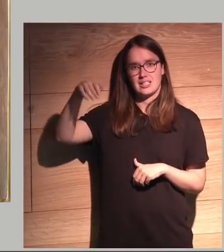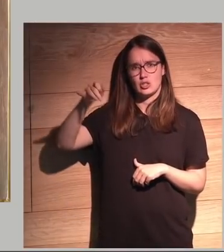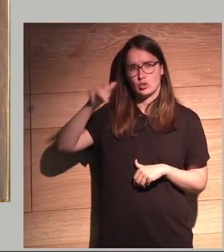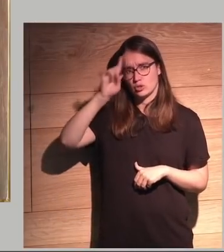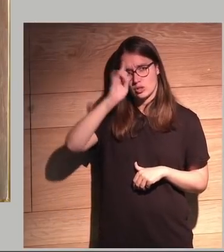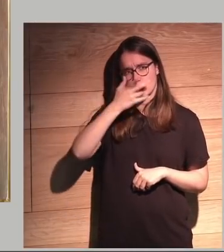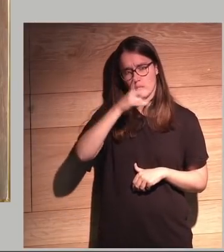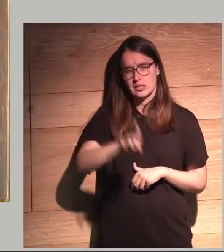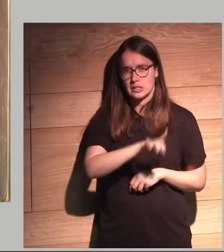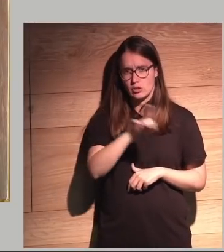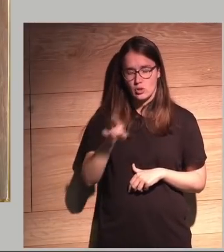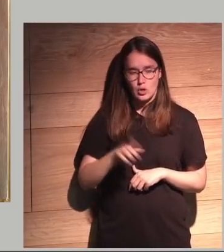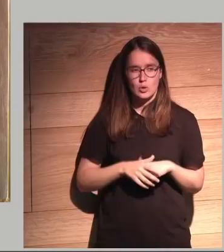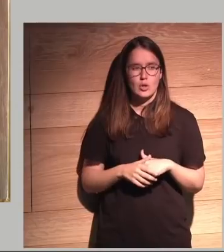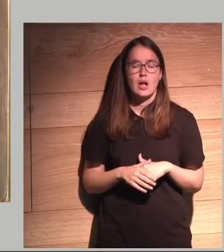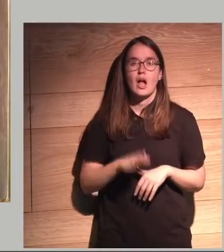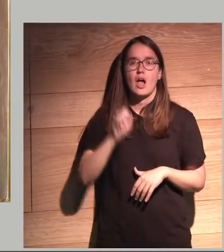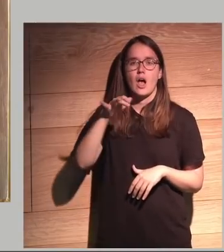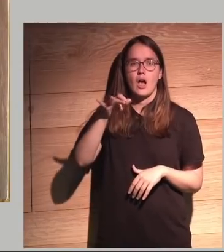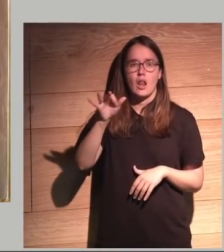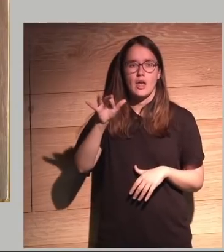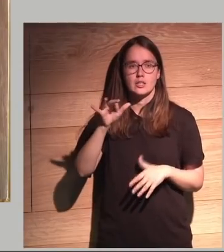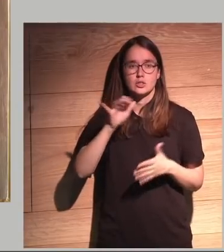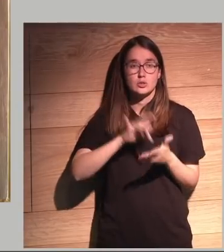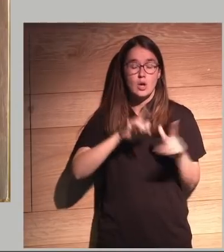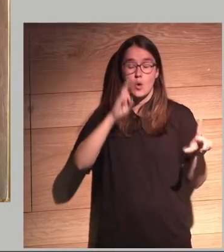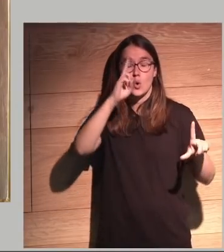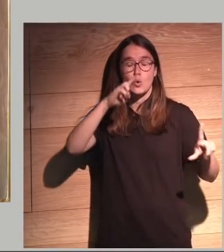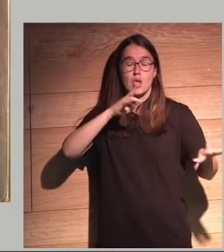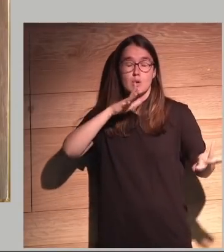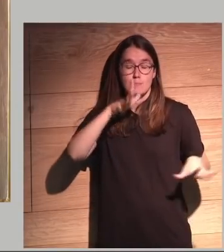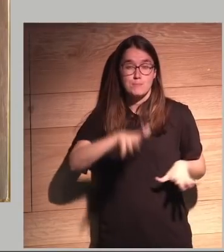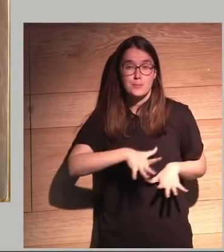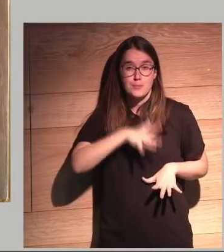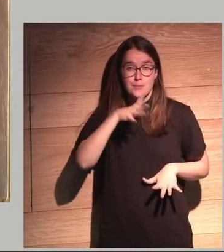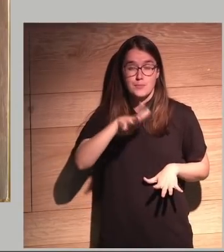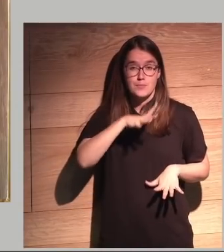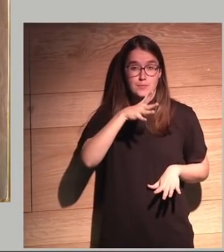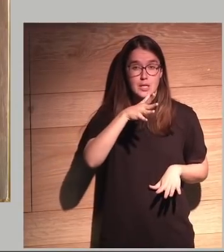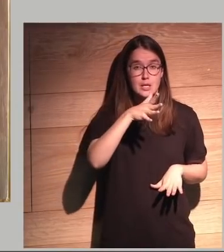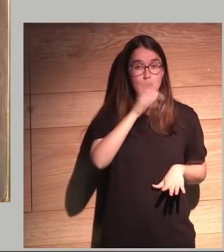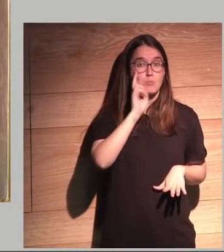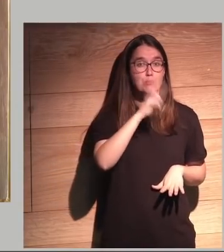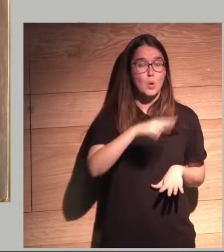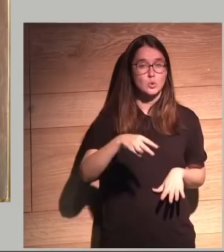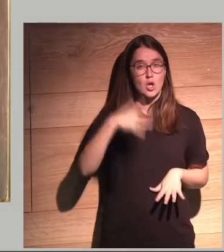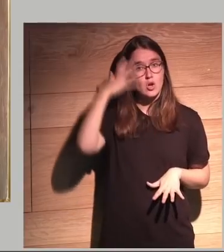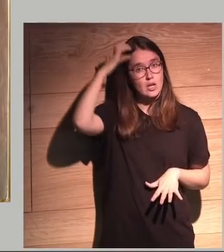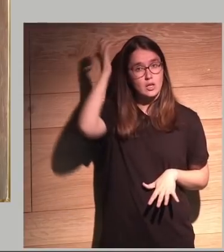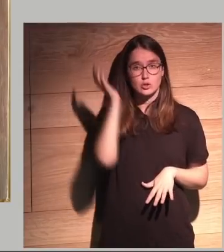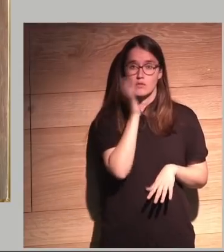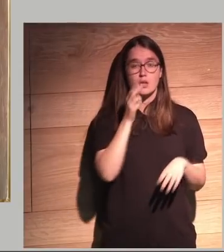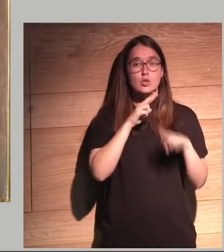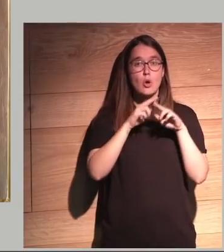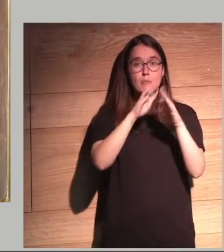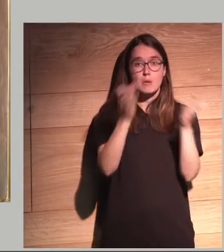la conocéis. Ángeles Santos tiene un cuadro extraordinario en el Reina Sofía que se llama El Mundo.